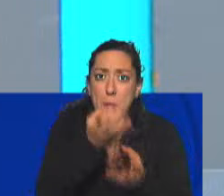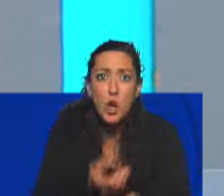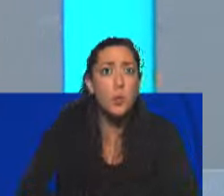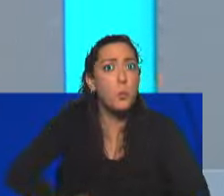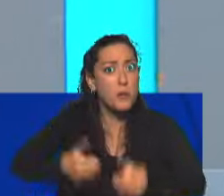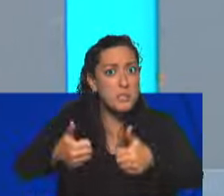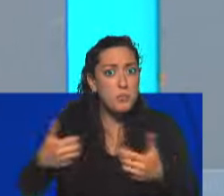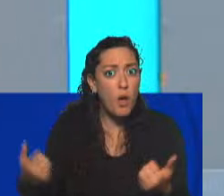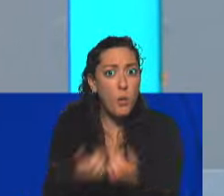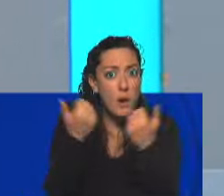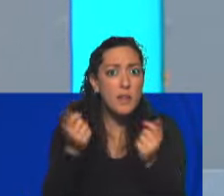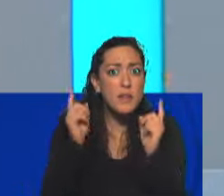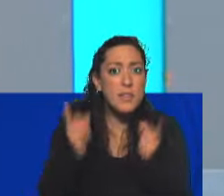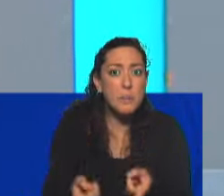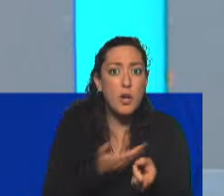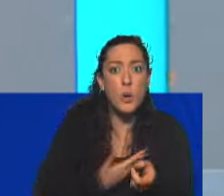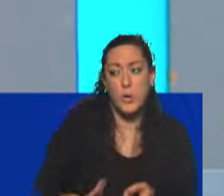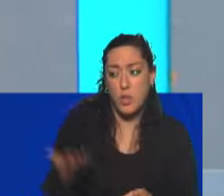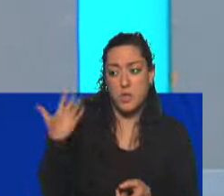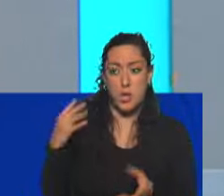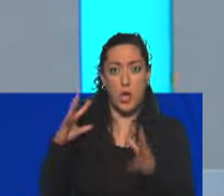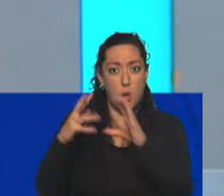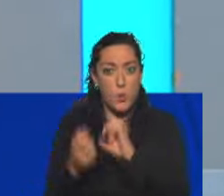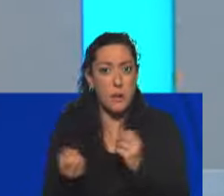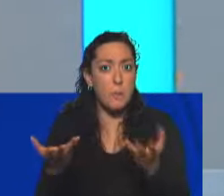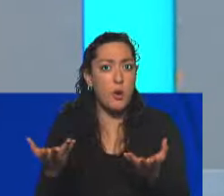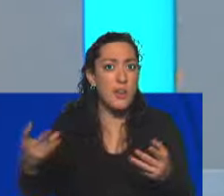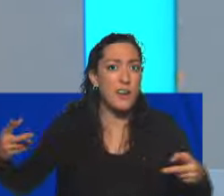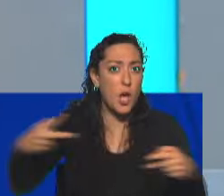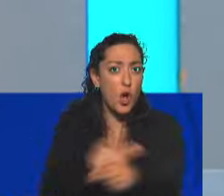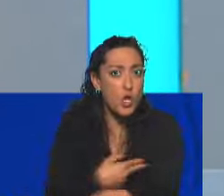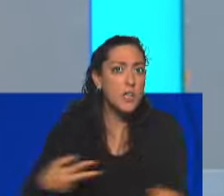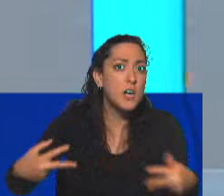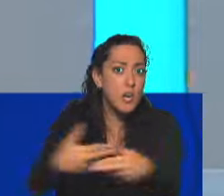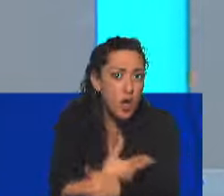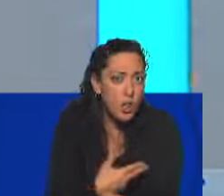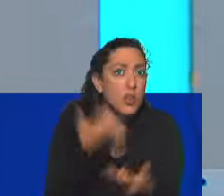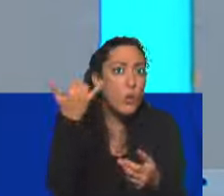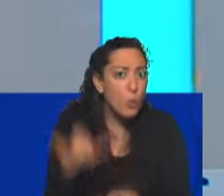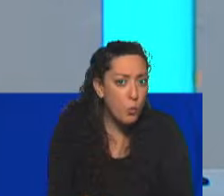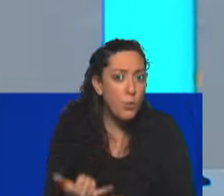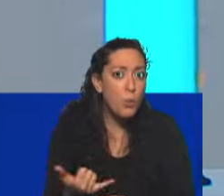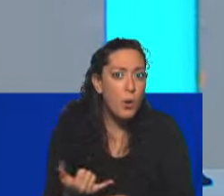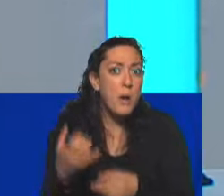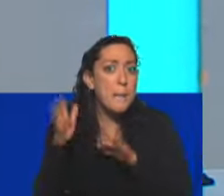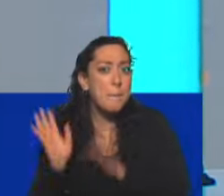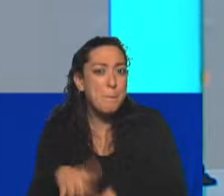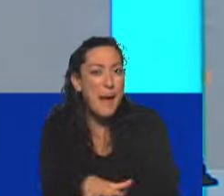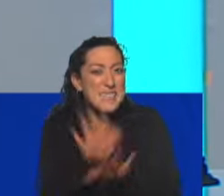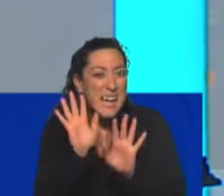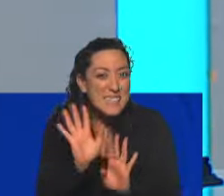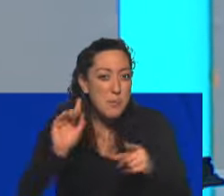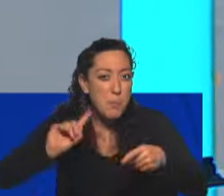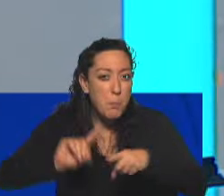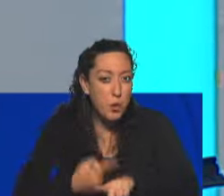sido bastante perjudicados en gobiernos anteriores porque han sido recortados permanentemente por gobiernos anteriores Y no vimos estas marchas políticas